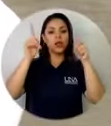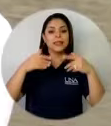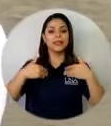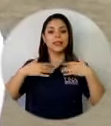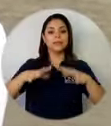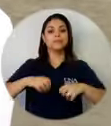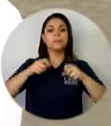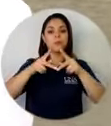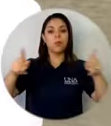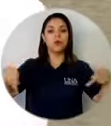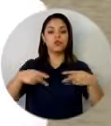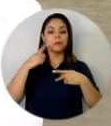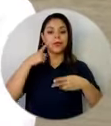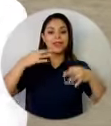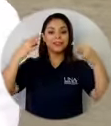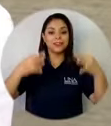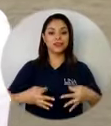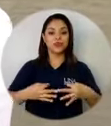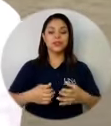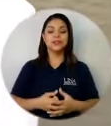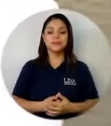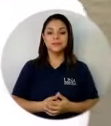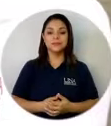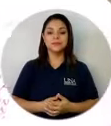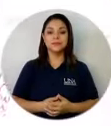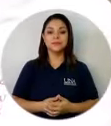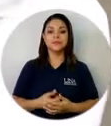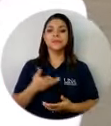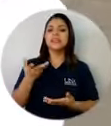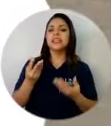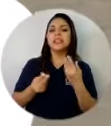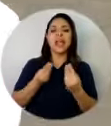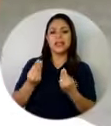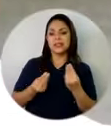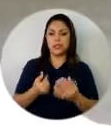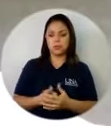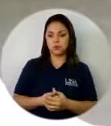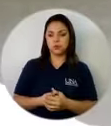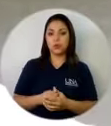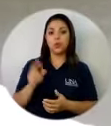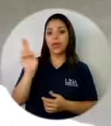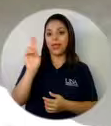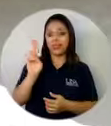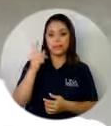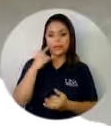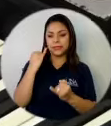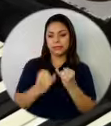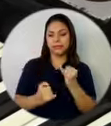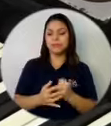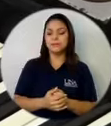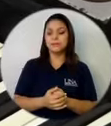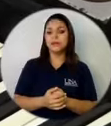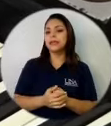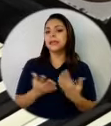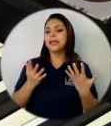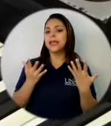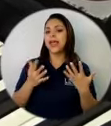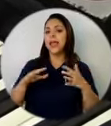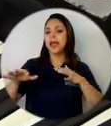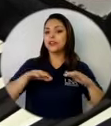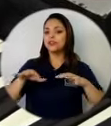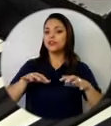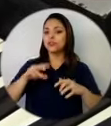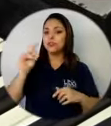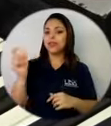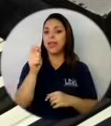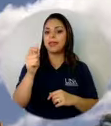toma de decisiones. ¿Qué hacemos de manera urgente, a manera de cierre de este primer bloque? ¿Cuál sería la acción inmediata